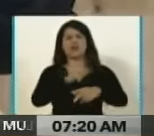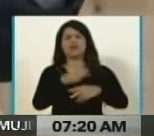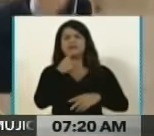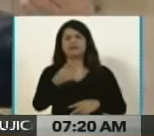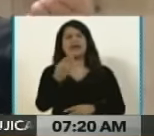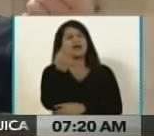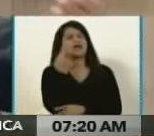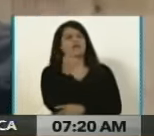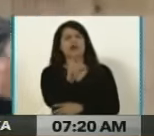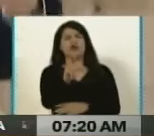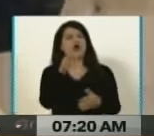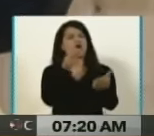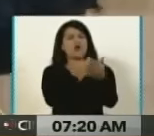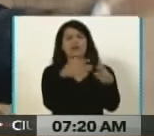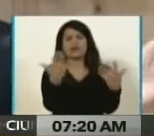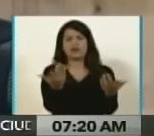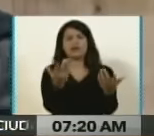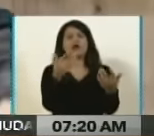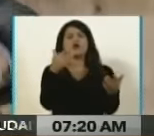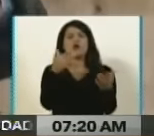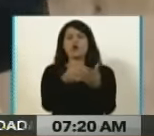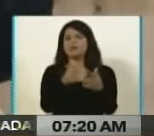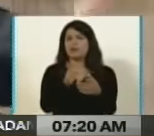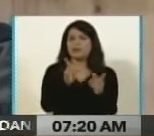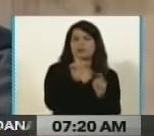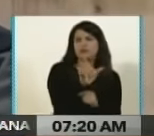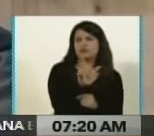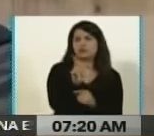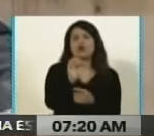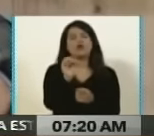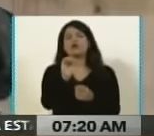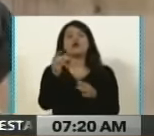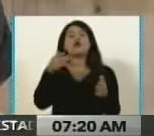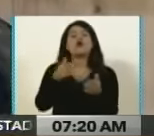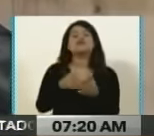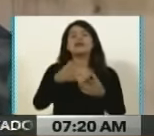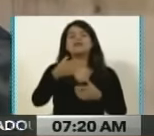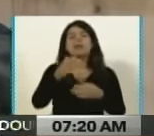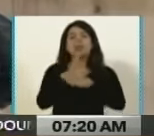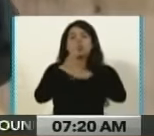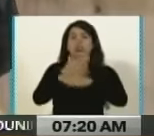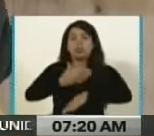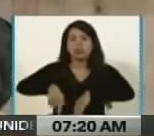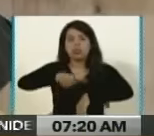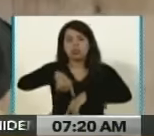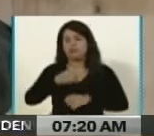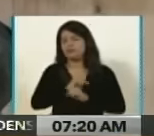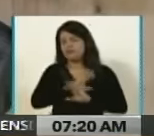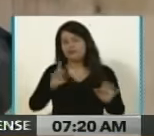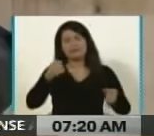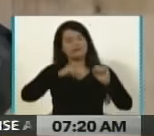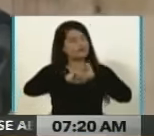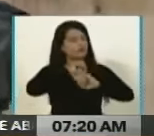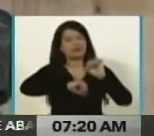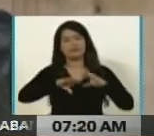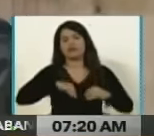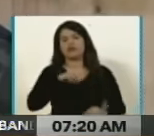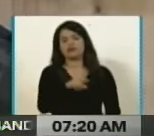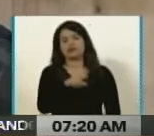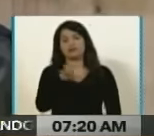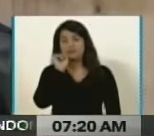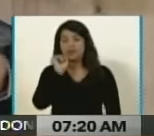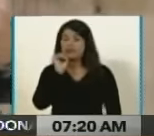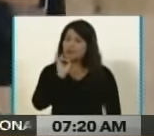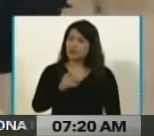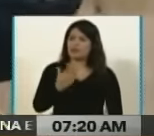¿rebelión contra qué? Dijo, bueno, contra el PSUV, contra la burocracia. Entonces yo creo que algo muy importante es